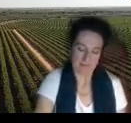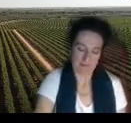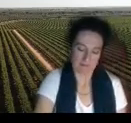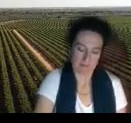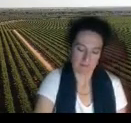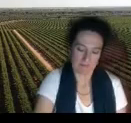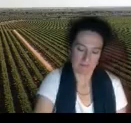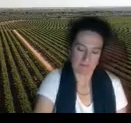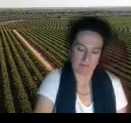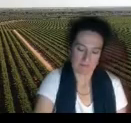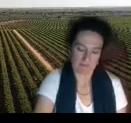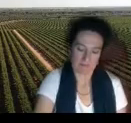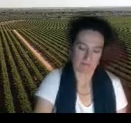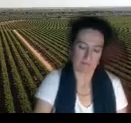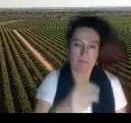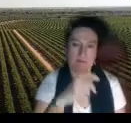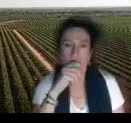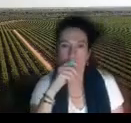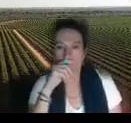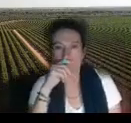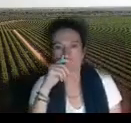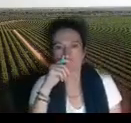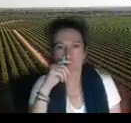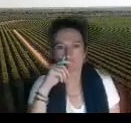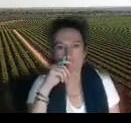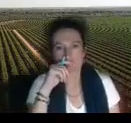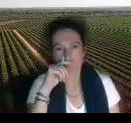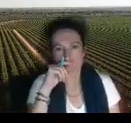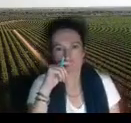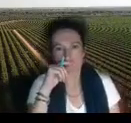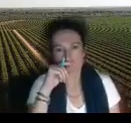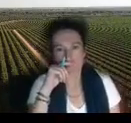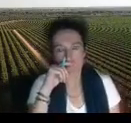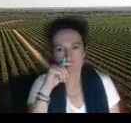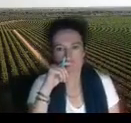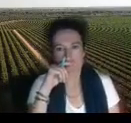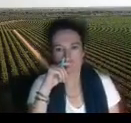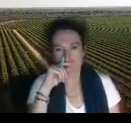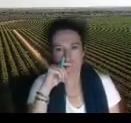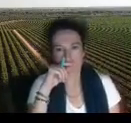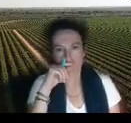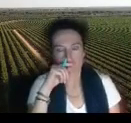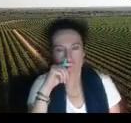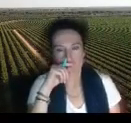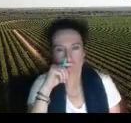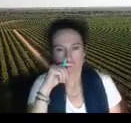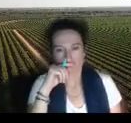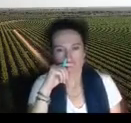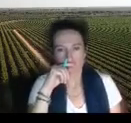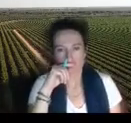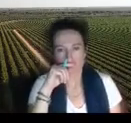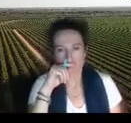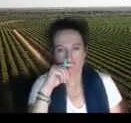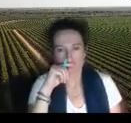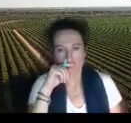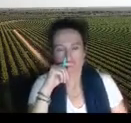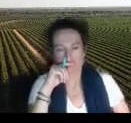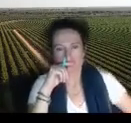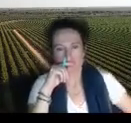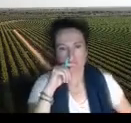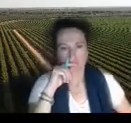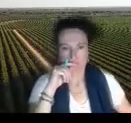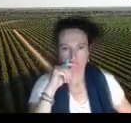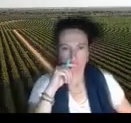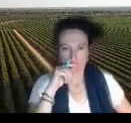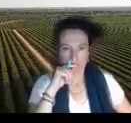Hay algunas regiones que se han acogido a esta autorización particulares para temas fitosanitarios, por